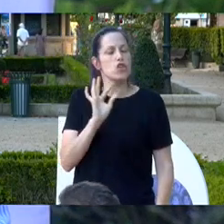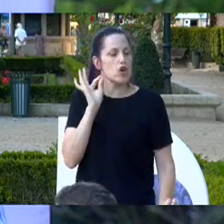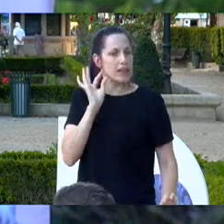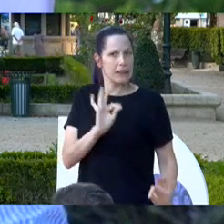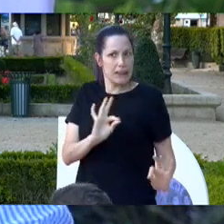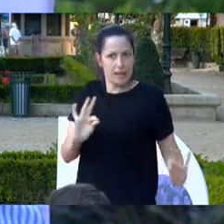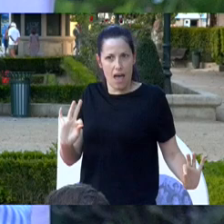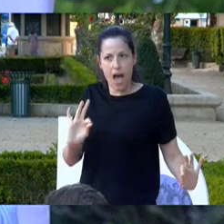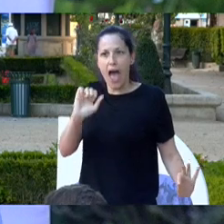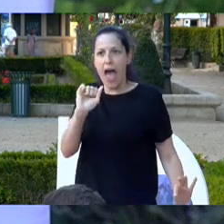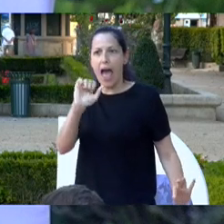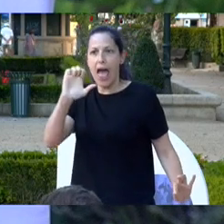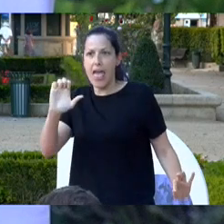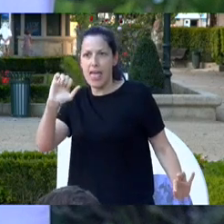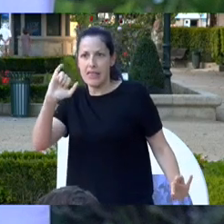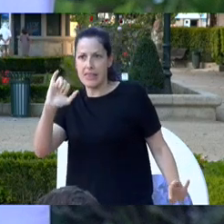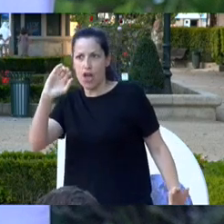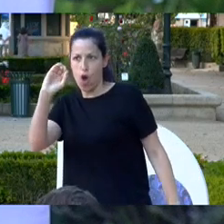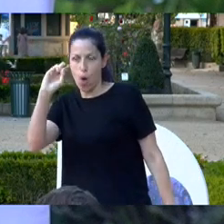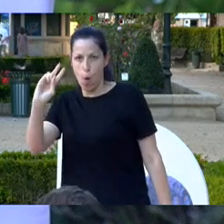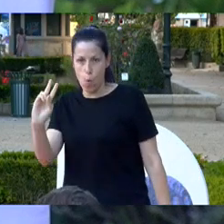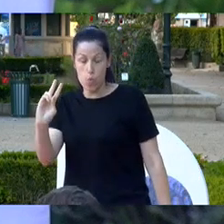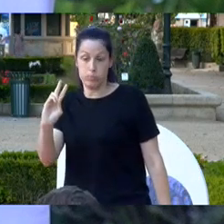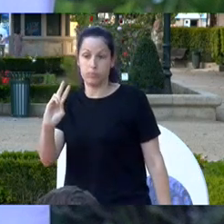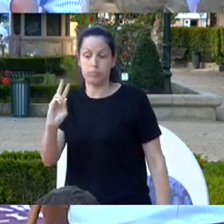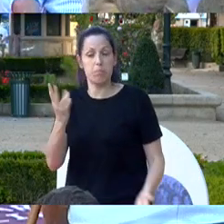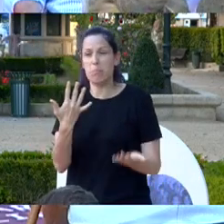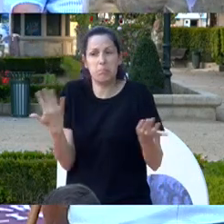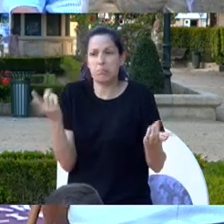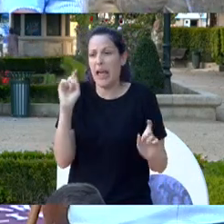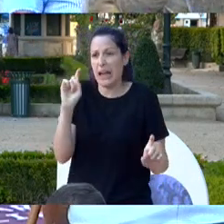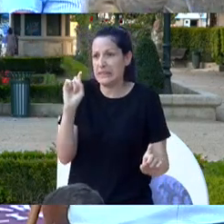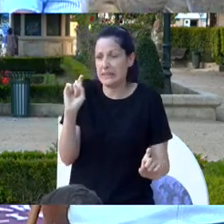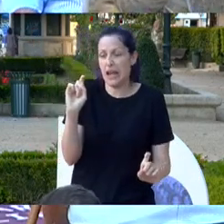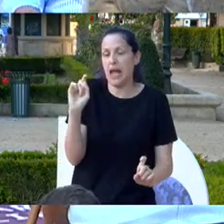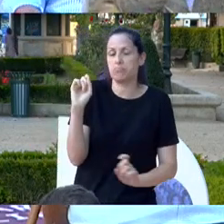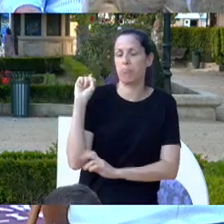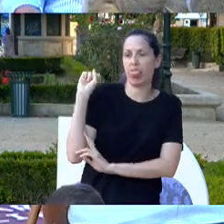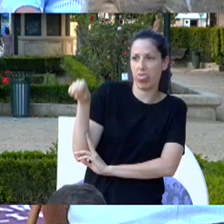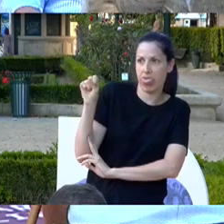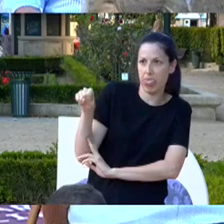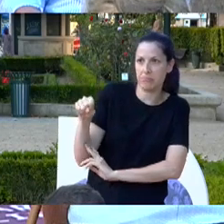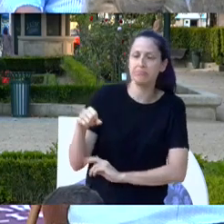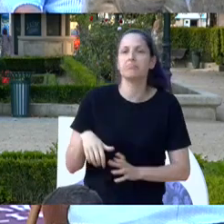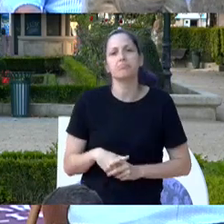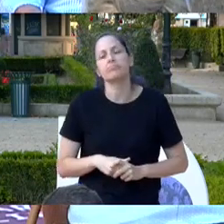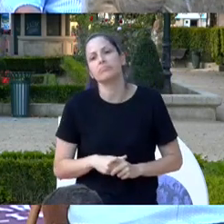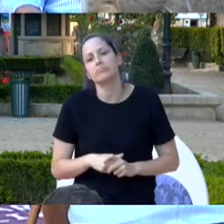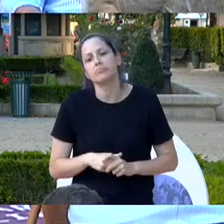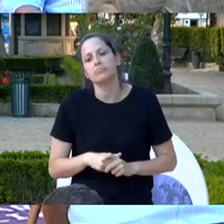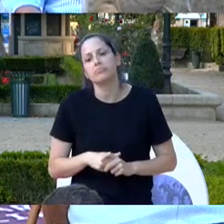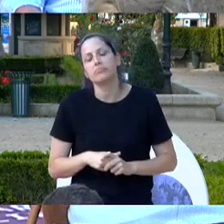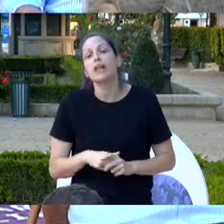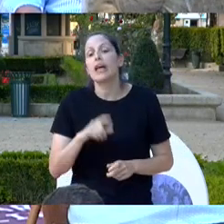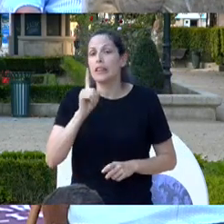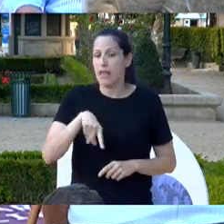plan insultante, cousa que a ela nunca lle afectou. Entón, acababan de formarse en Madrid, a